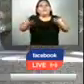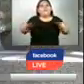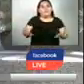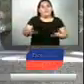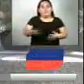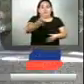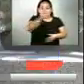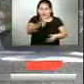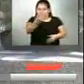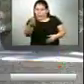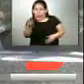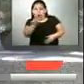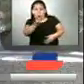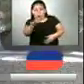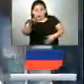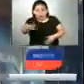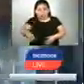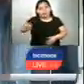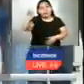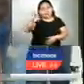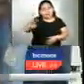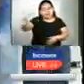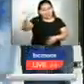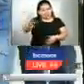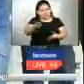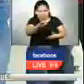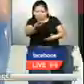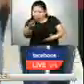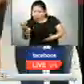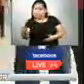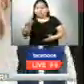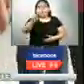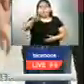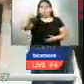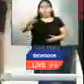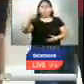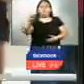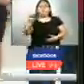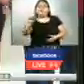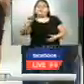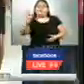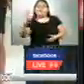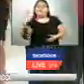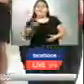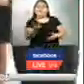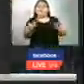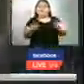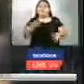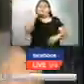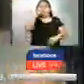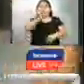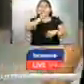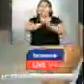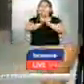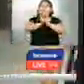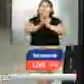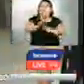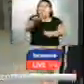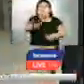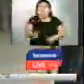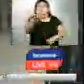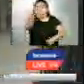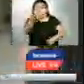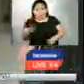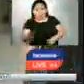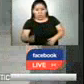los primeros 11 días de este mes se registran 1,014 personas infectadas por el virus y hasta la fecha